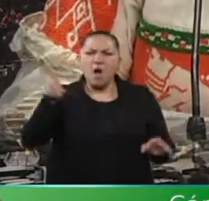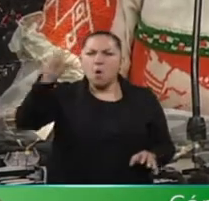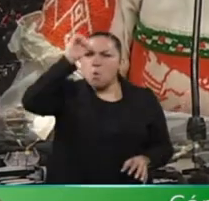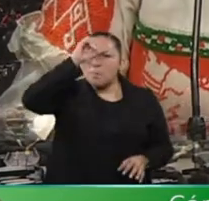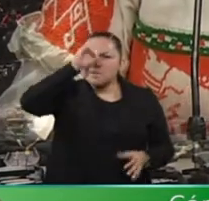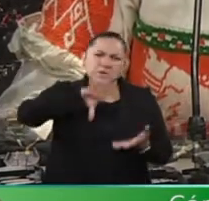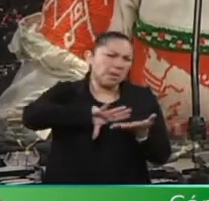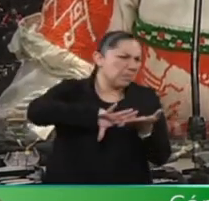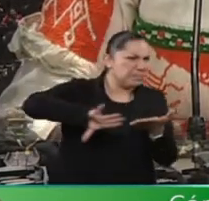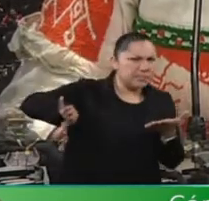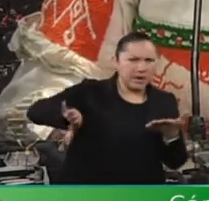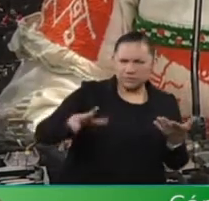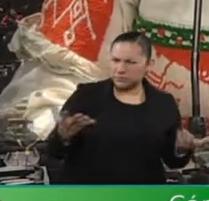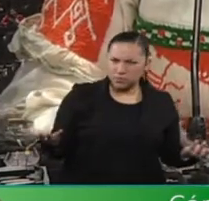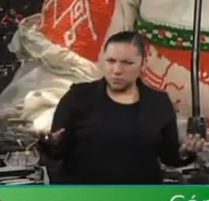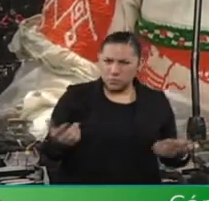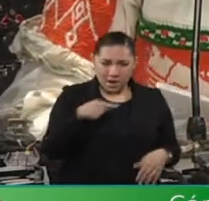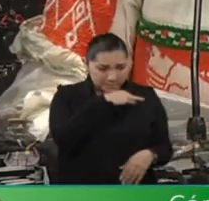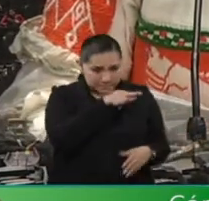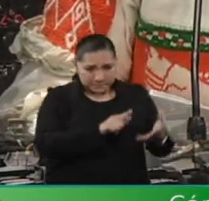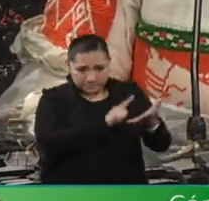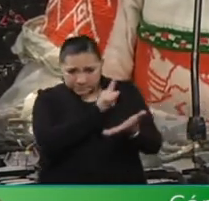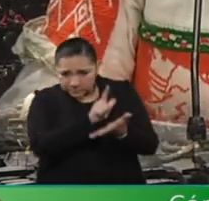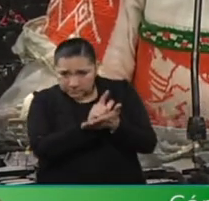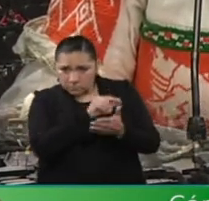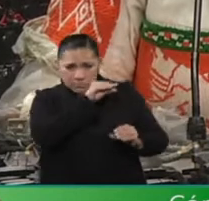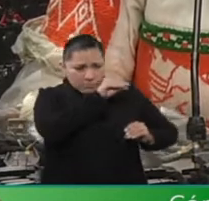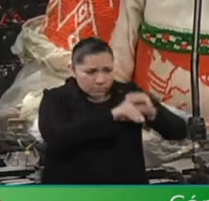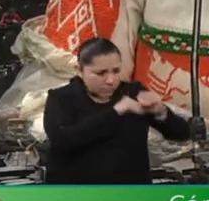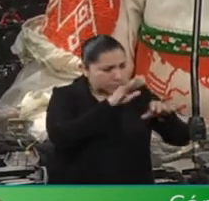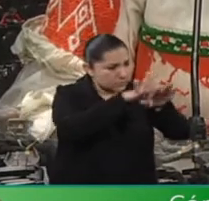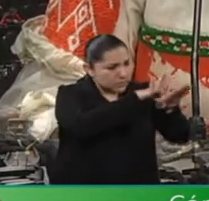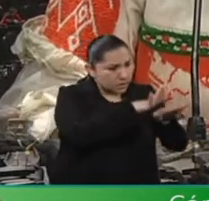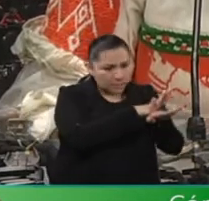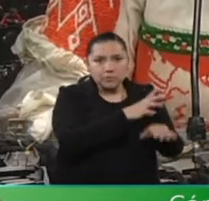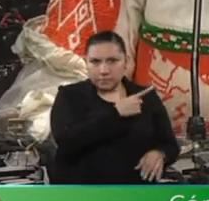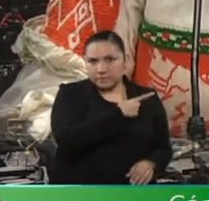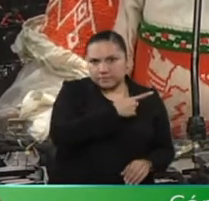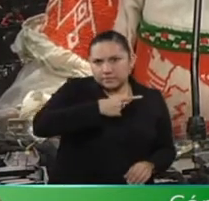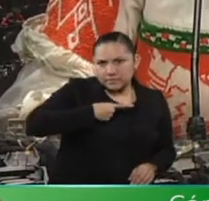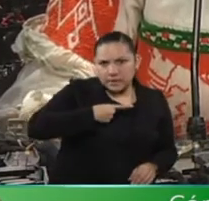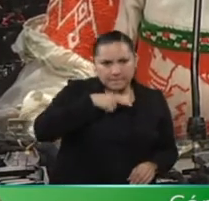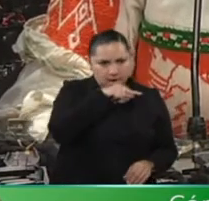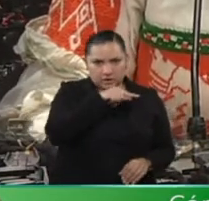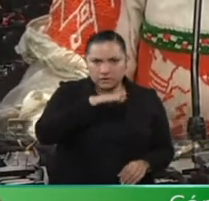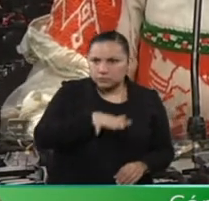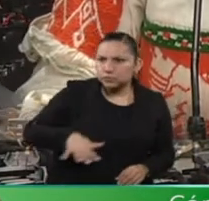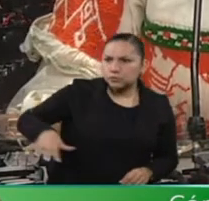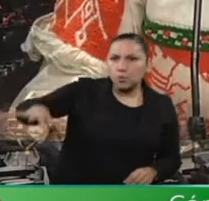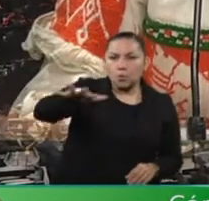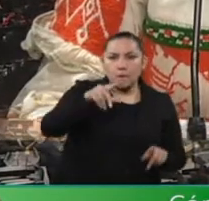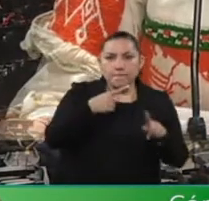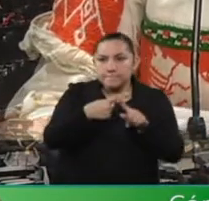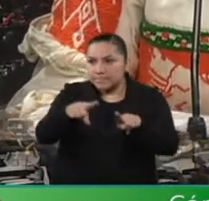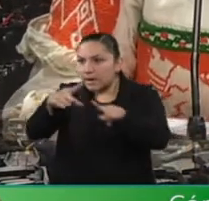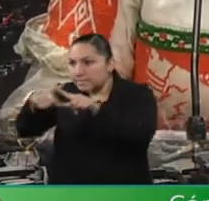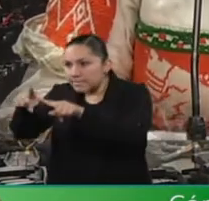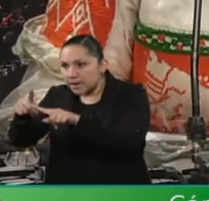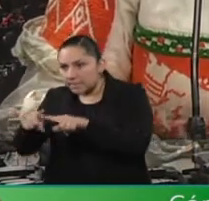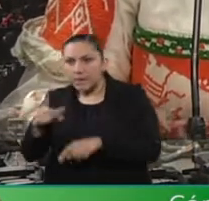es la expresión de la voluntad general que se constituye mediante la deliberación abierta de todos los actores